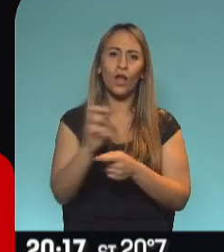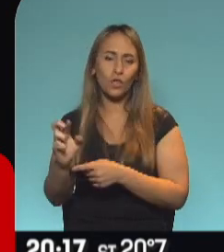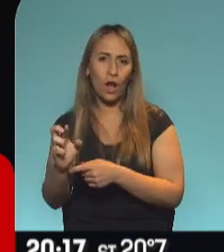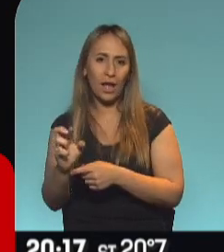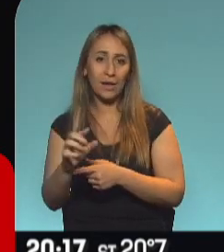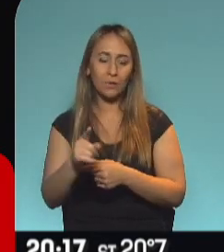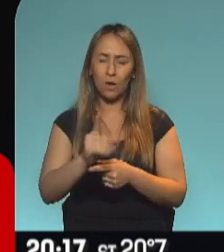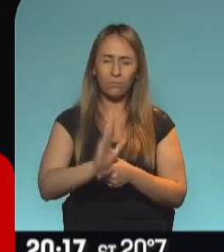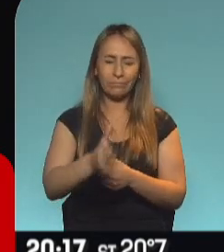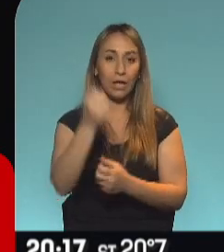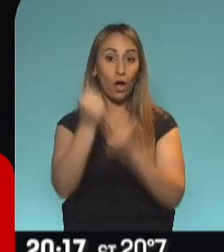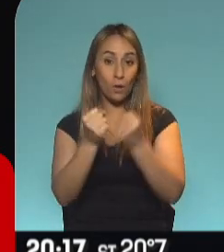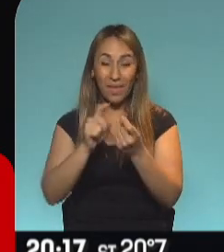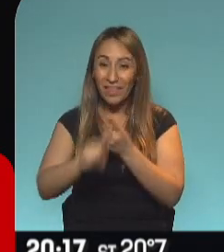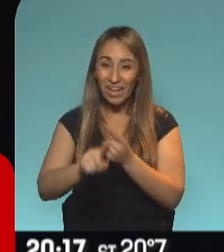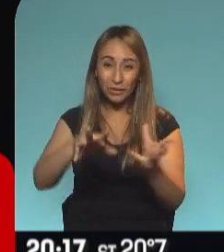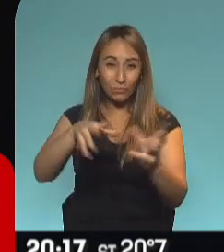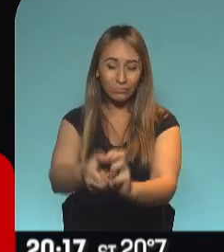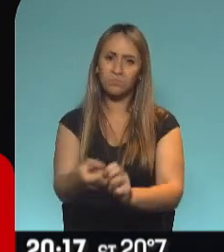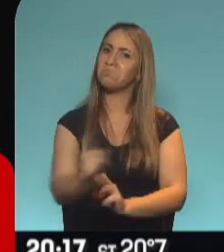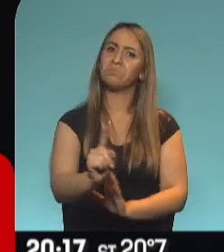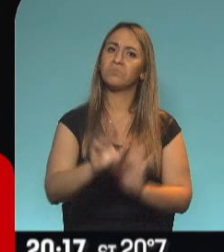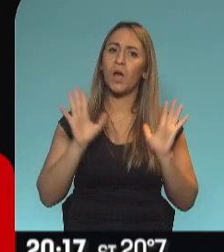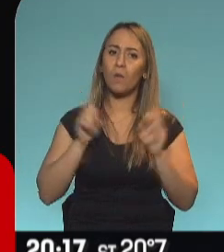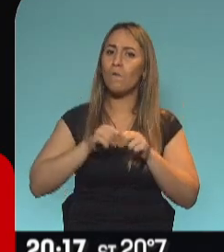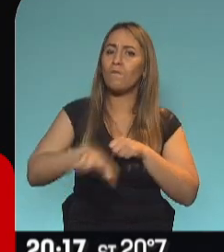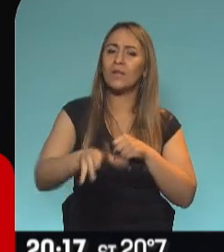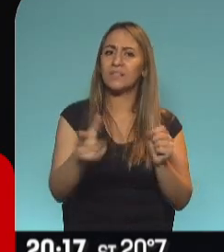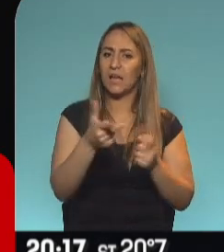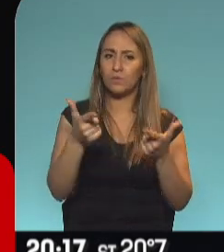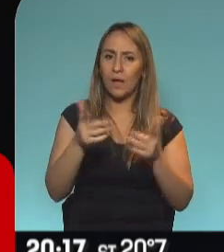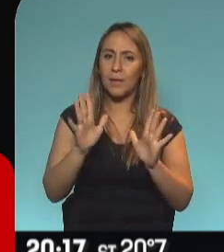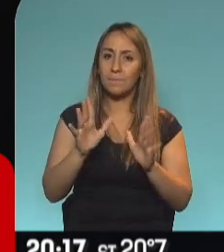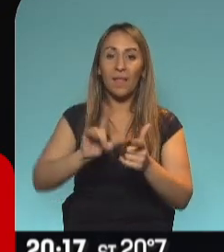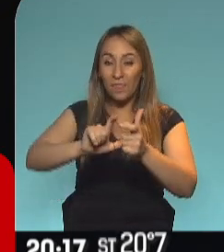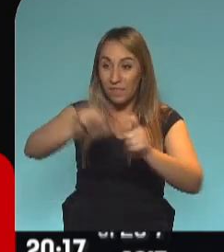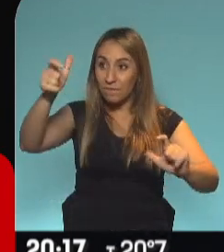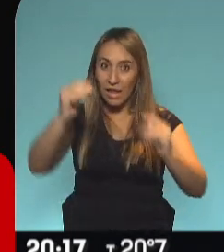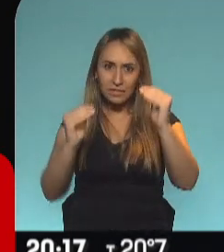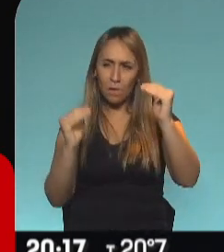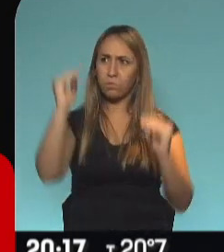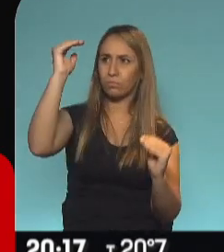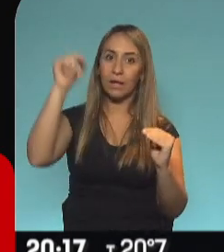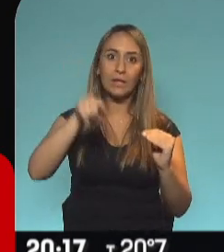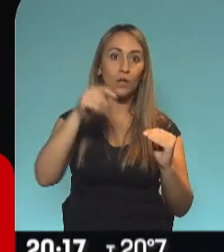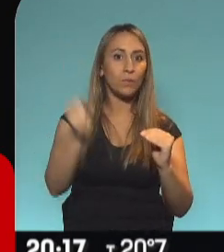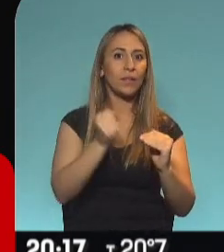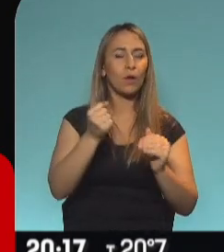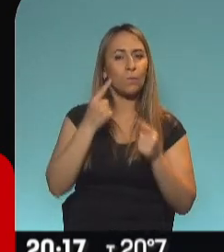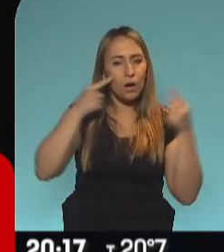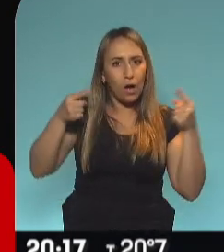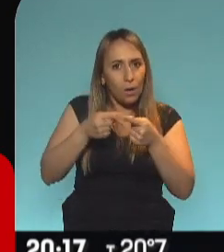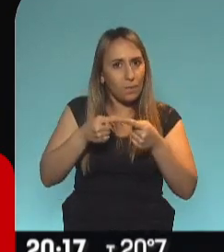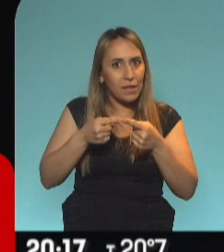directa en la economía, sino que importan vía lo que generan para las expectativas. La brecha importa por lo que hace sobre las expectativas. Exacto.